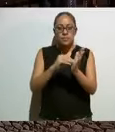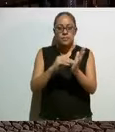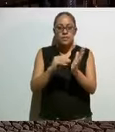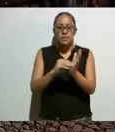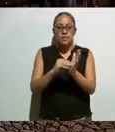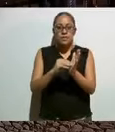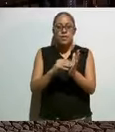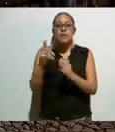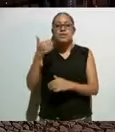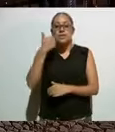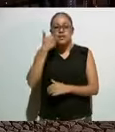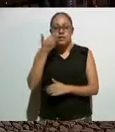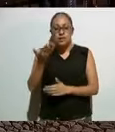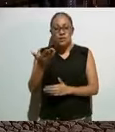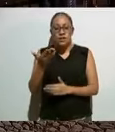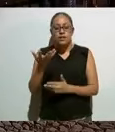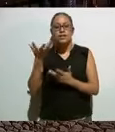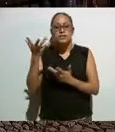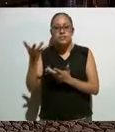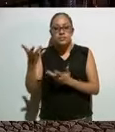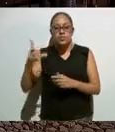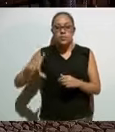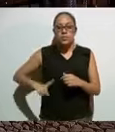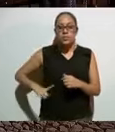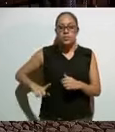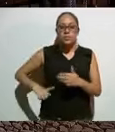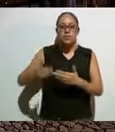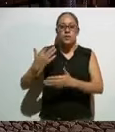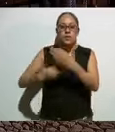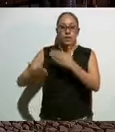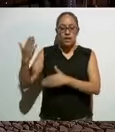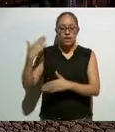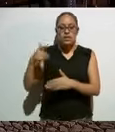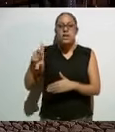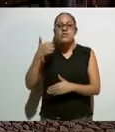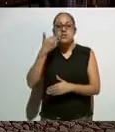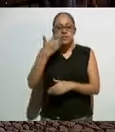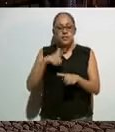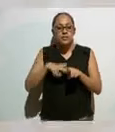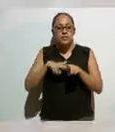al gobierno anterior, añoran la corrupción,